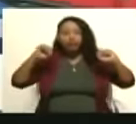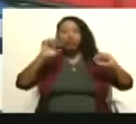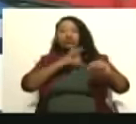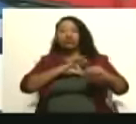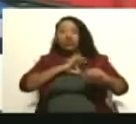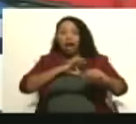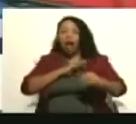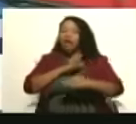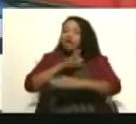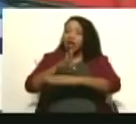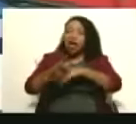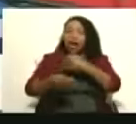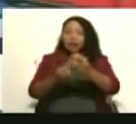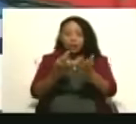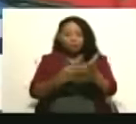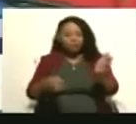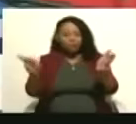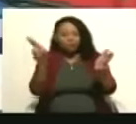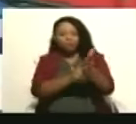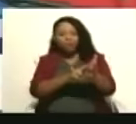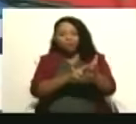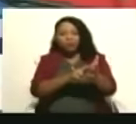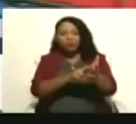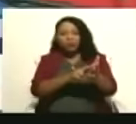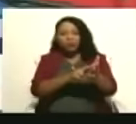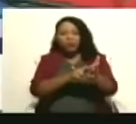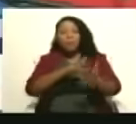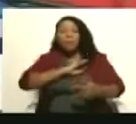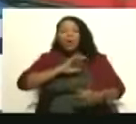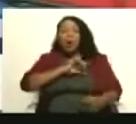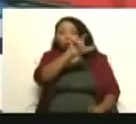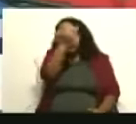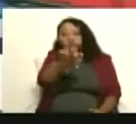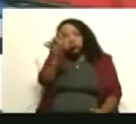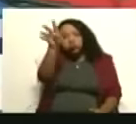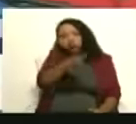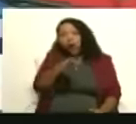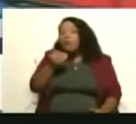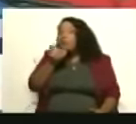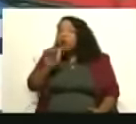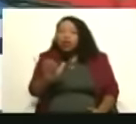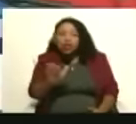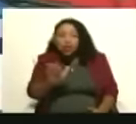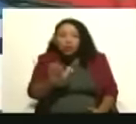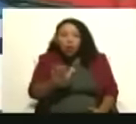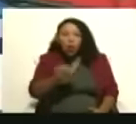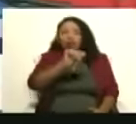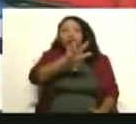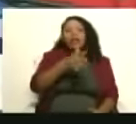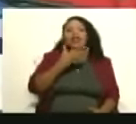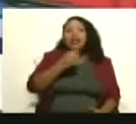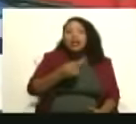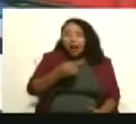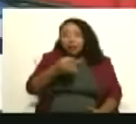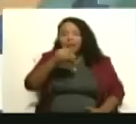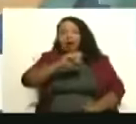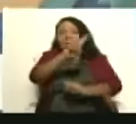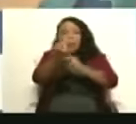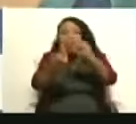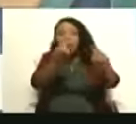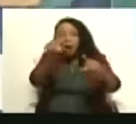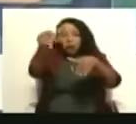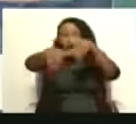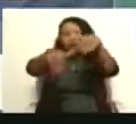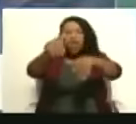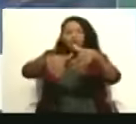de ratificación de nuestro territorio esequivo en este referendo consultivo, en familia, juntos,